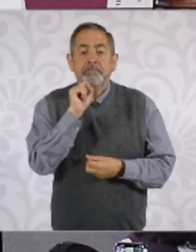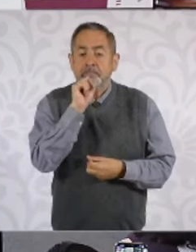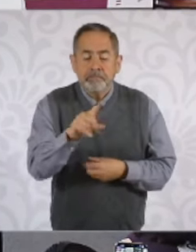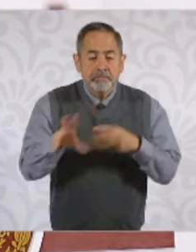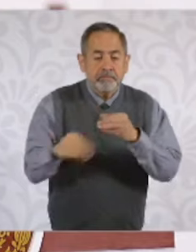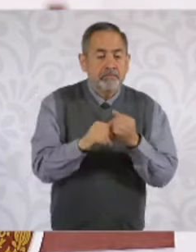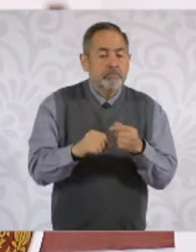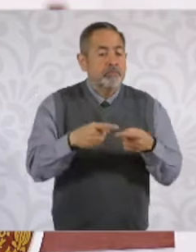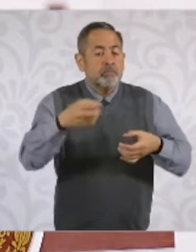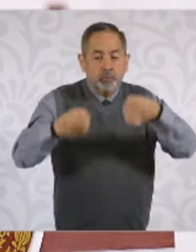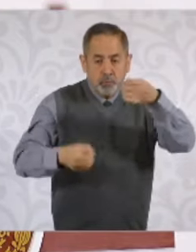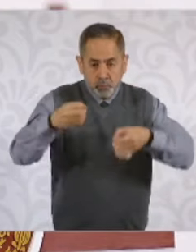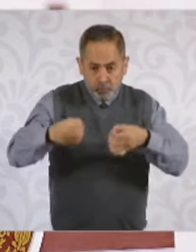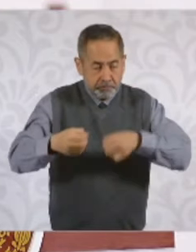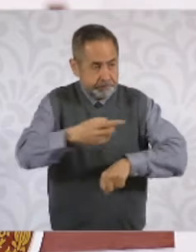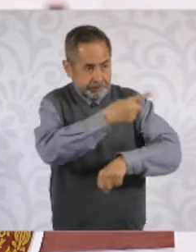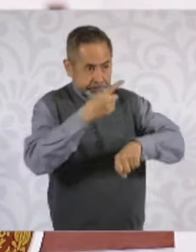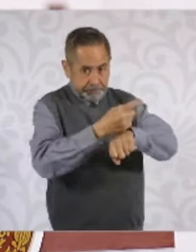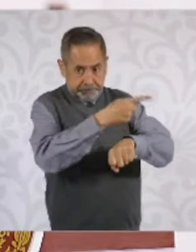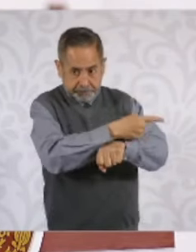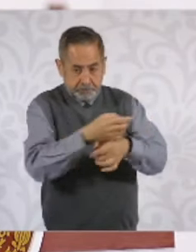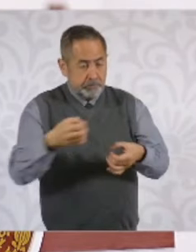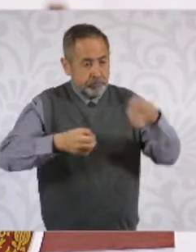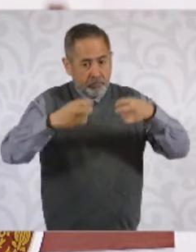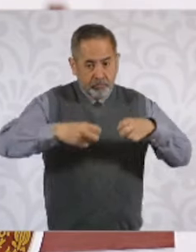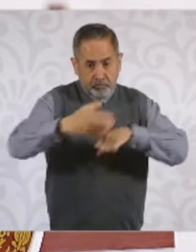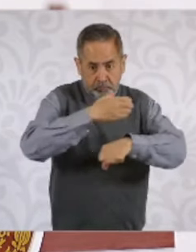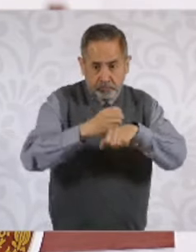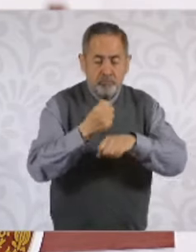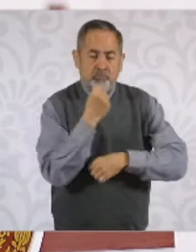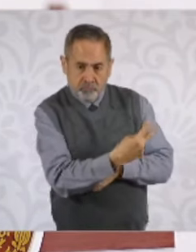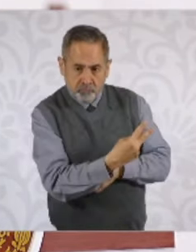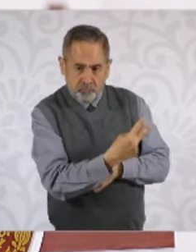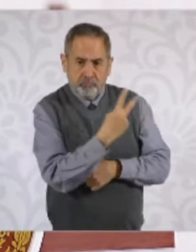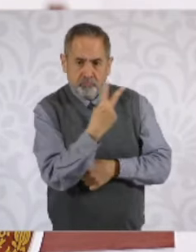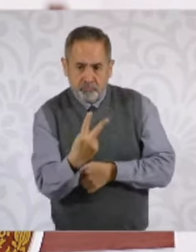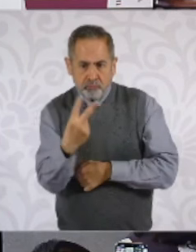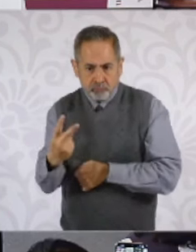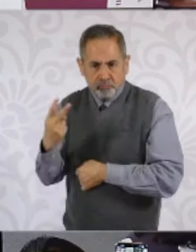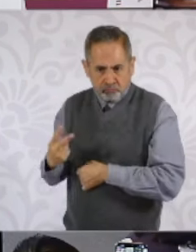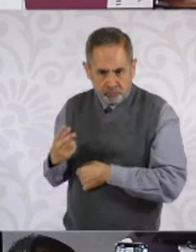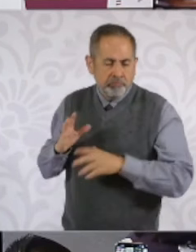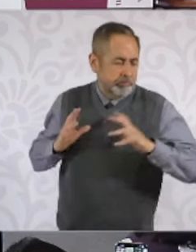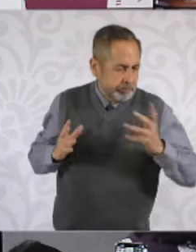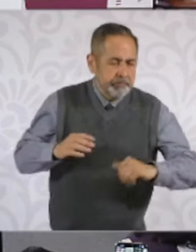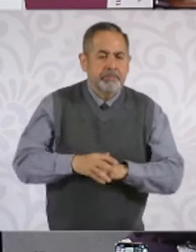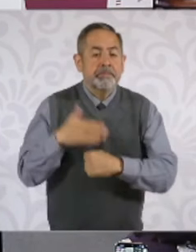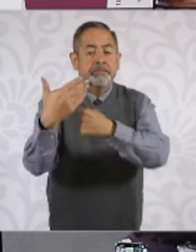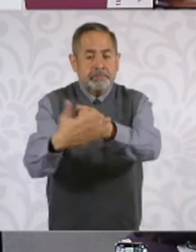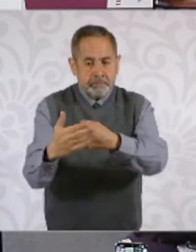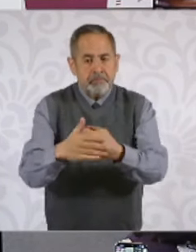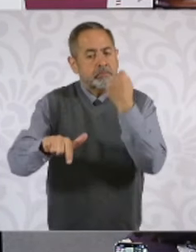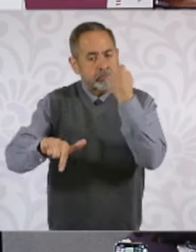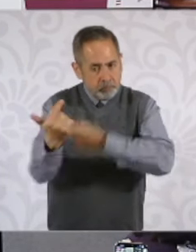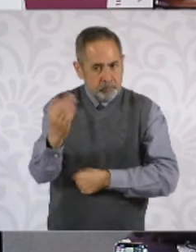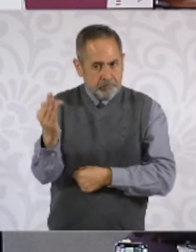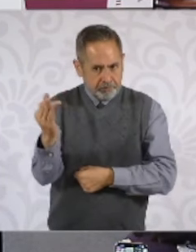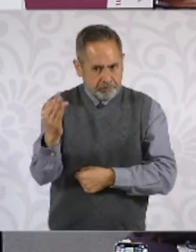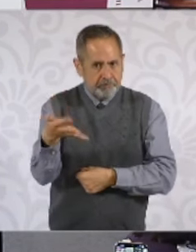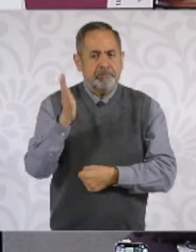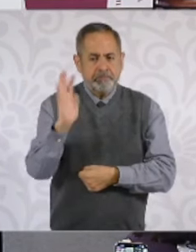de juez de distrito y magistrado de circuito. Para el 12 de febrero, una vez aprobadas las